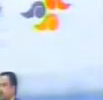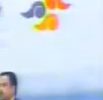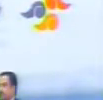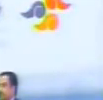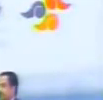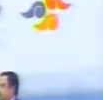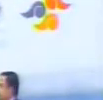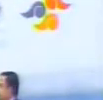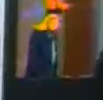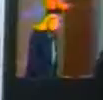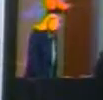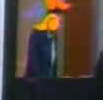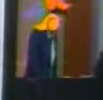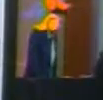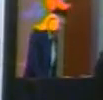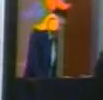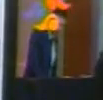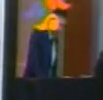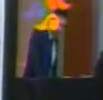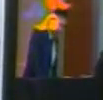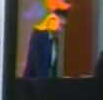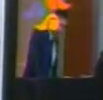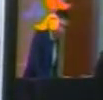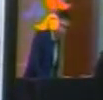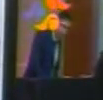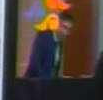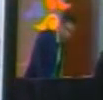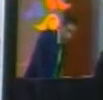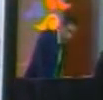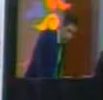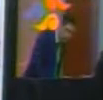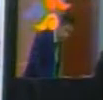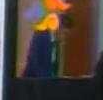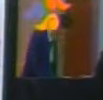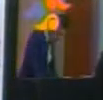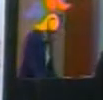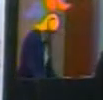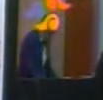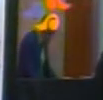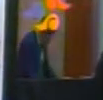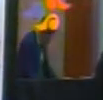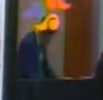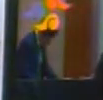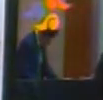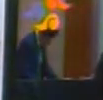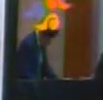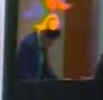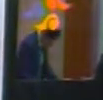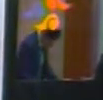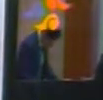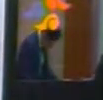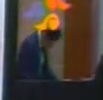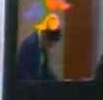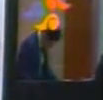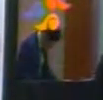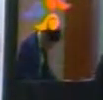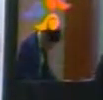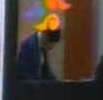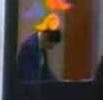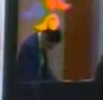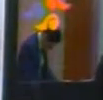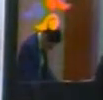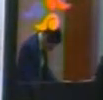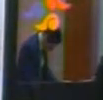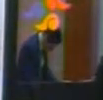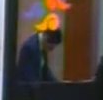supuesto también la presencia del doctor Zabludowski Cooper, ex embajador de México ante la Unión Europea, así como también